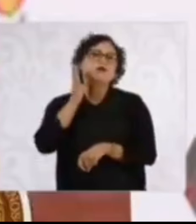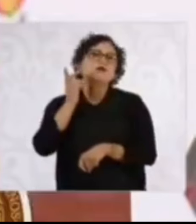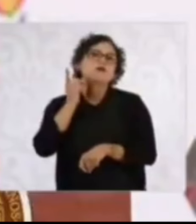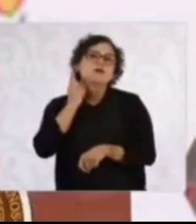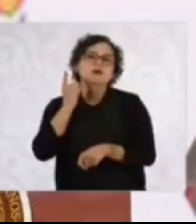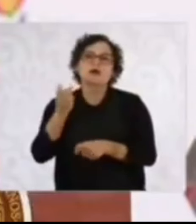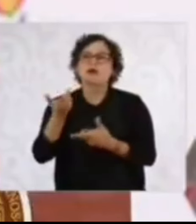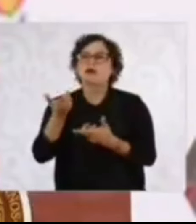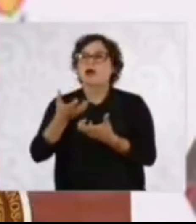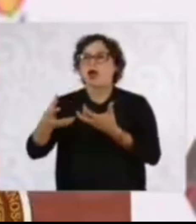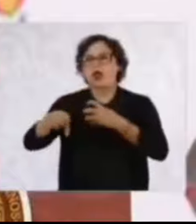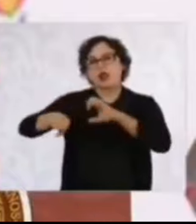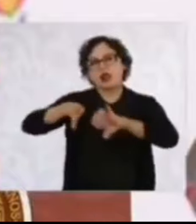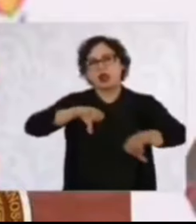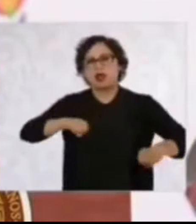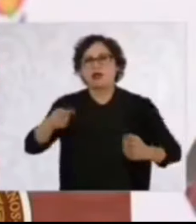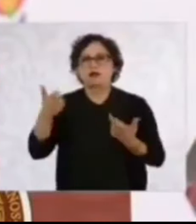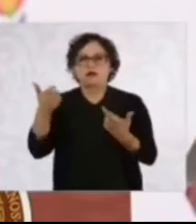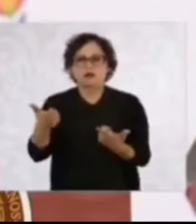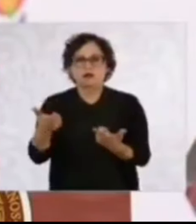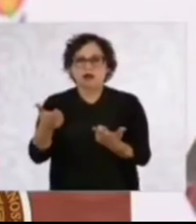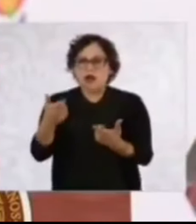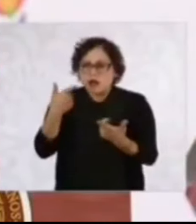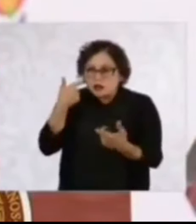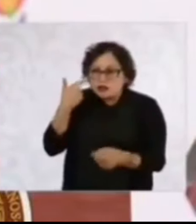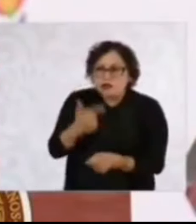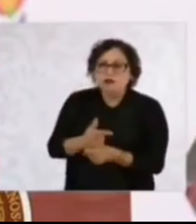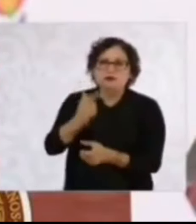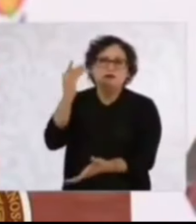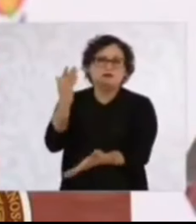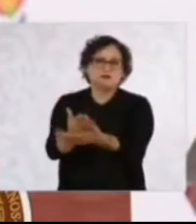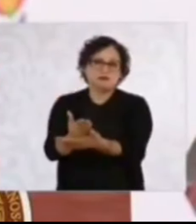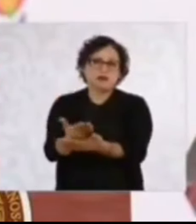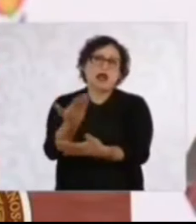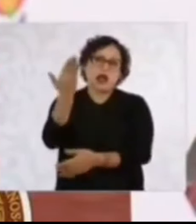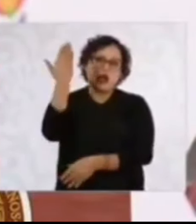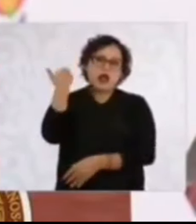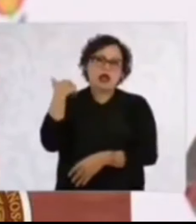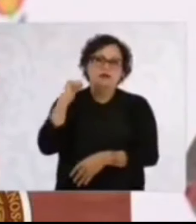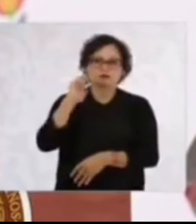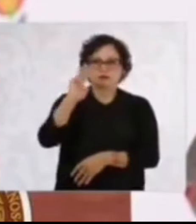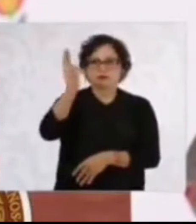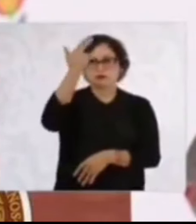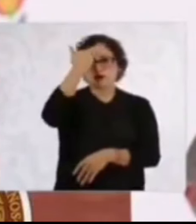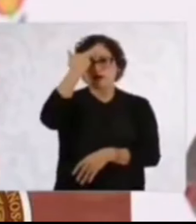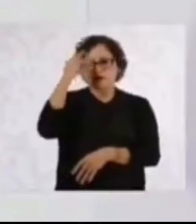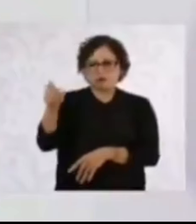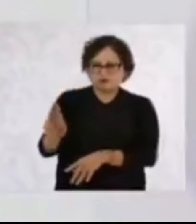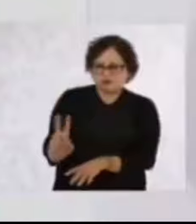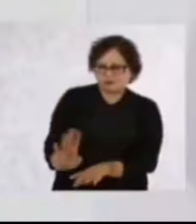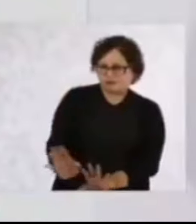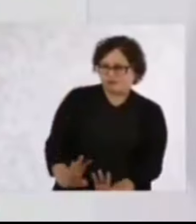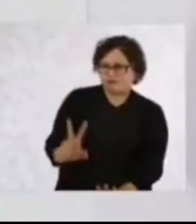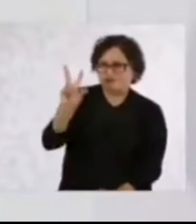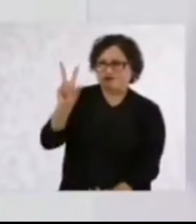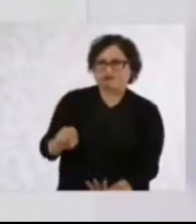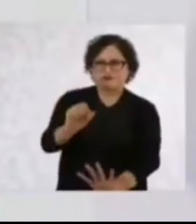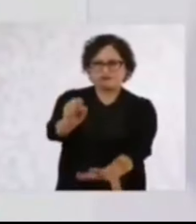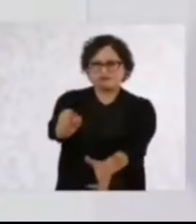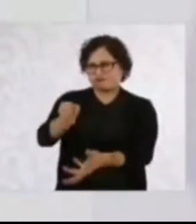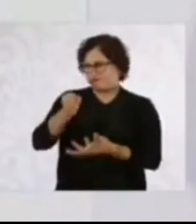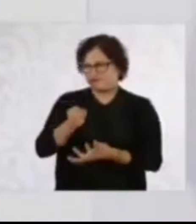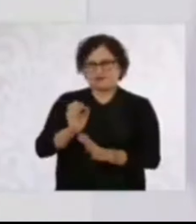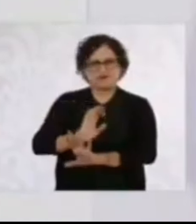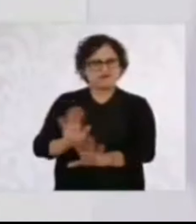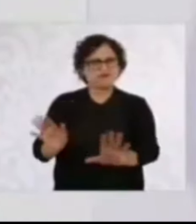que afortunadamente se pudo parar en aquel momento y ya se evitó que se hiciera ese fondo, pero